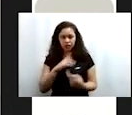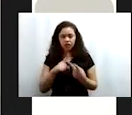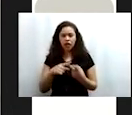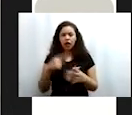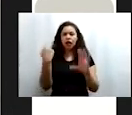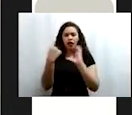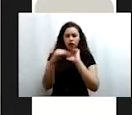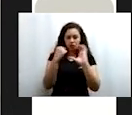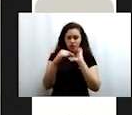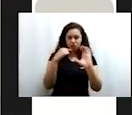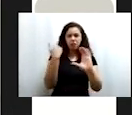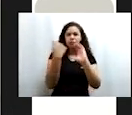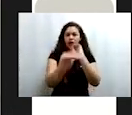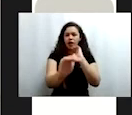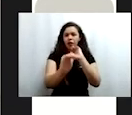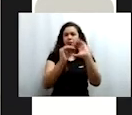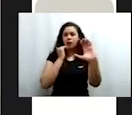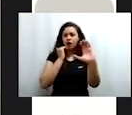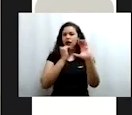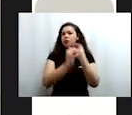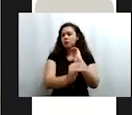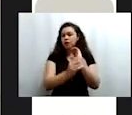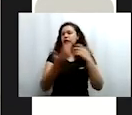correo electrónica,